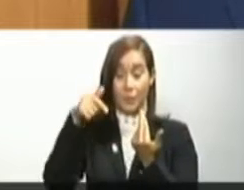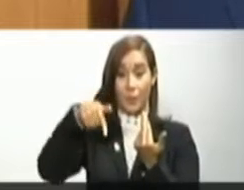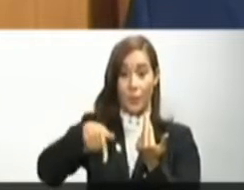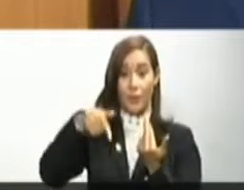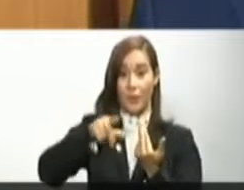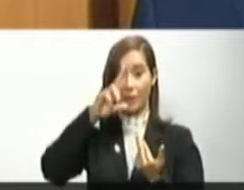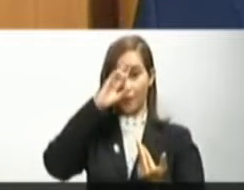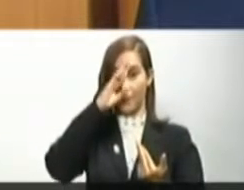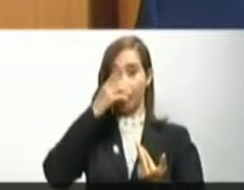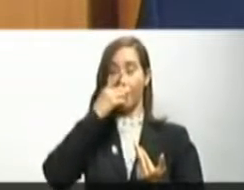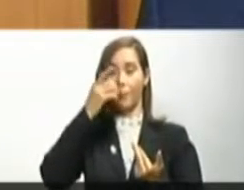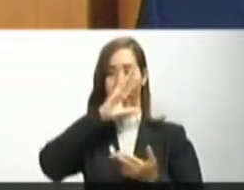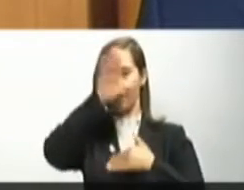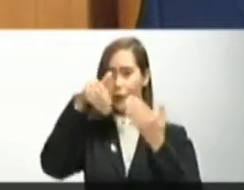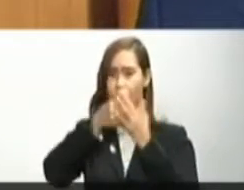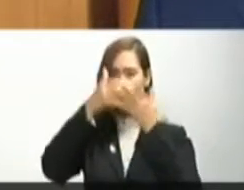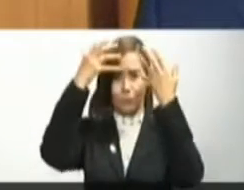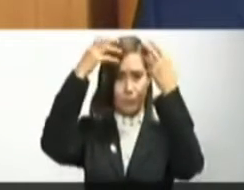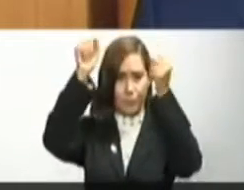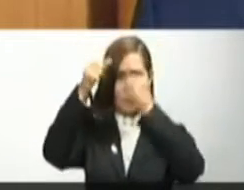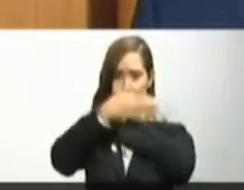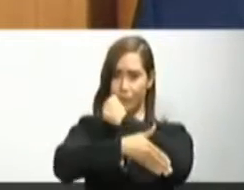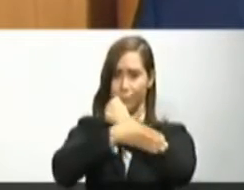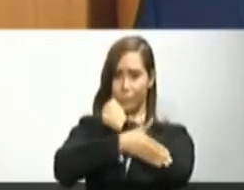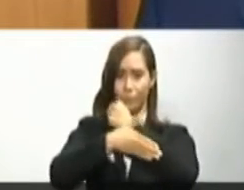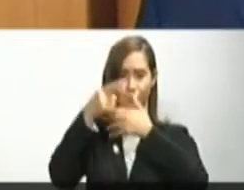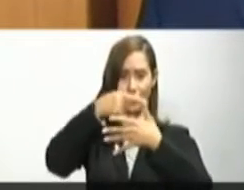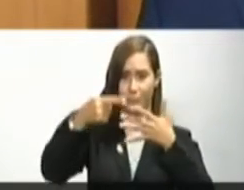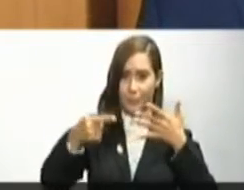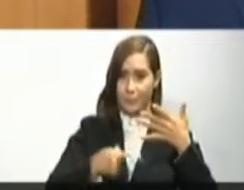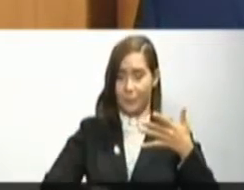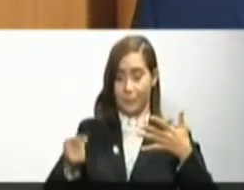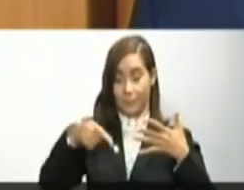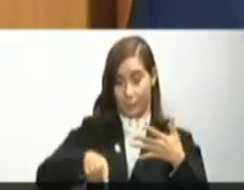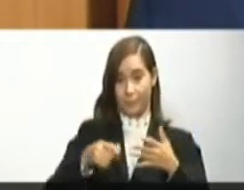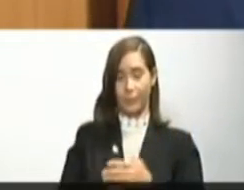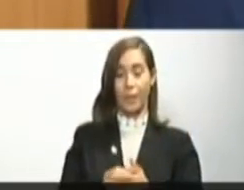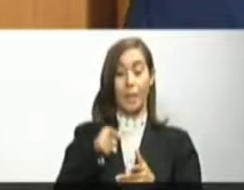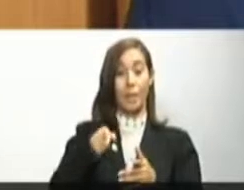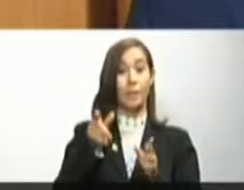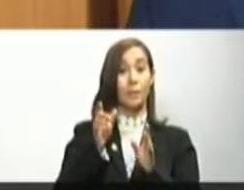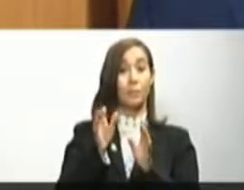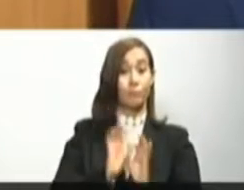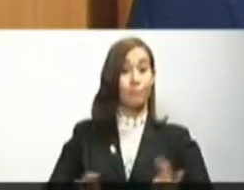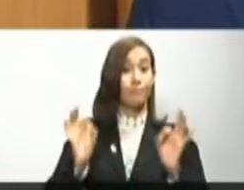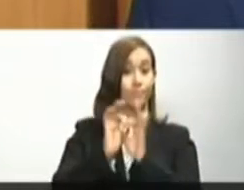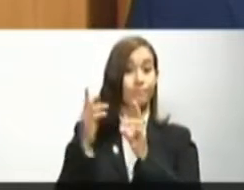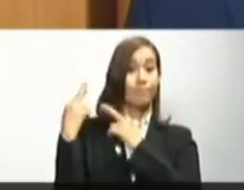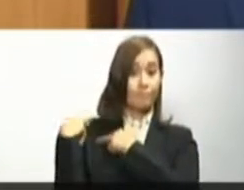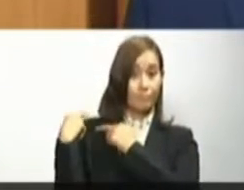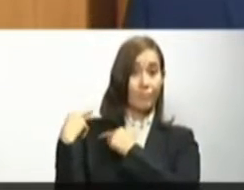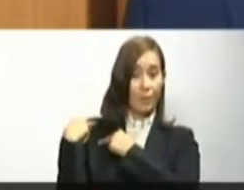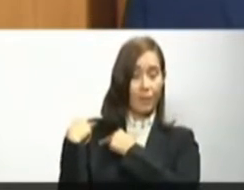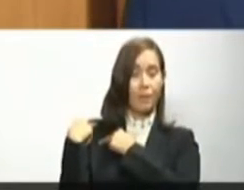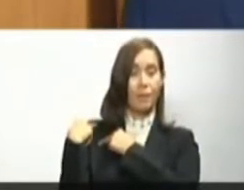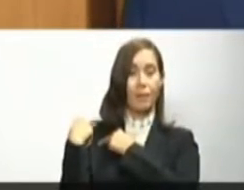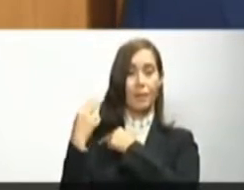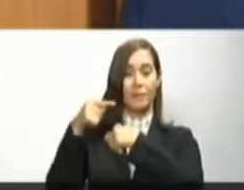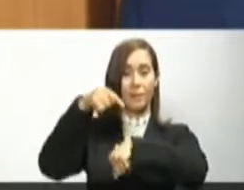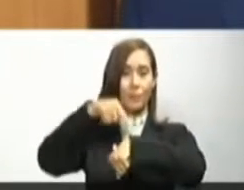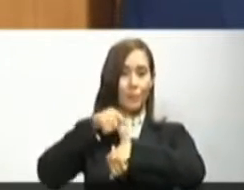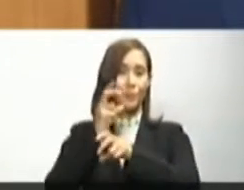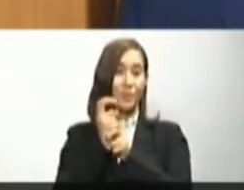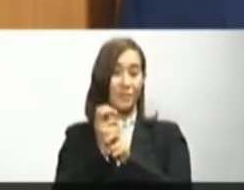República Dominicana el próximo año. Esta significativa responsabilidad nos llega en un momento